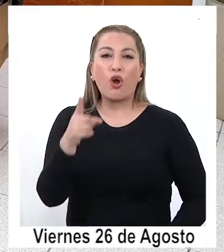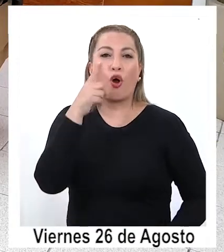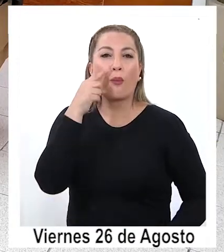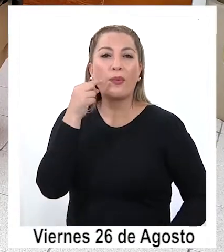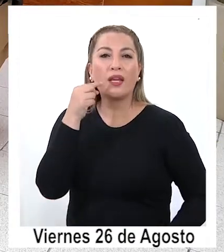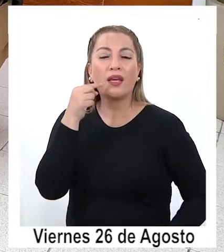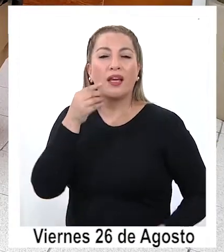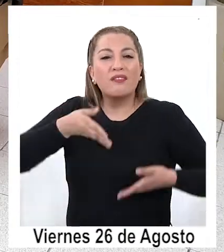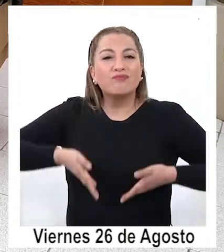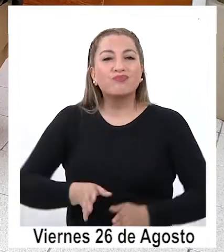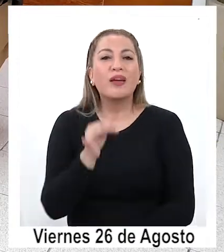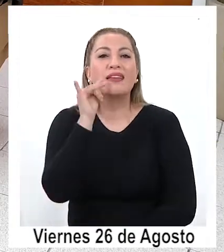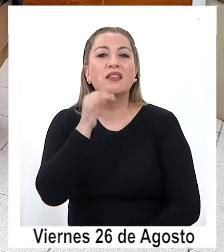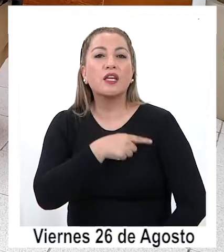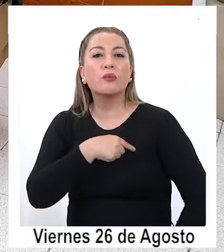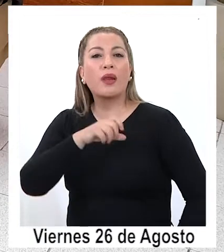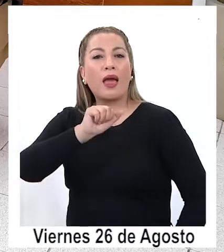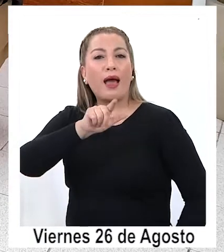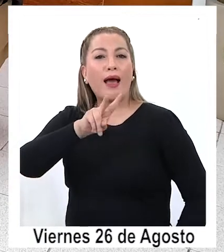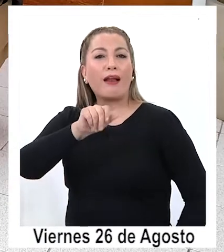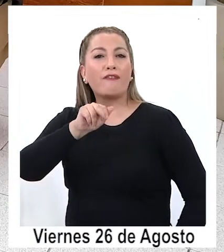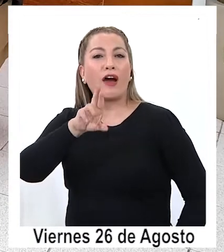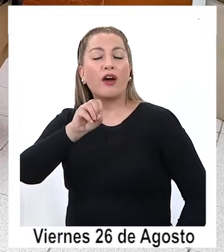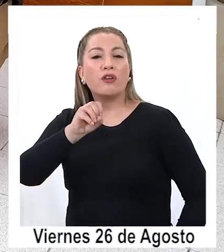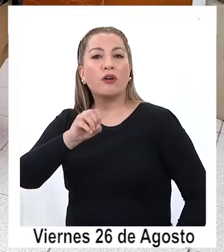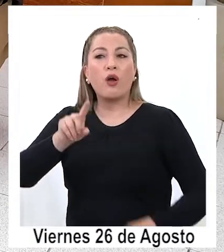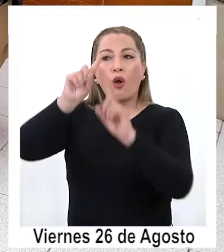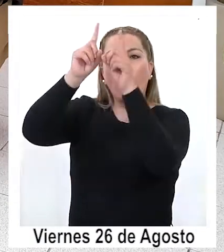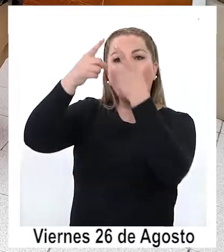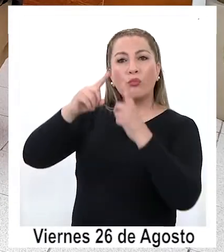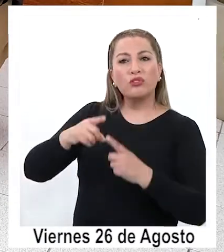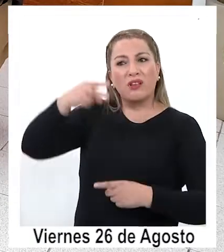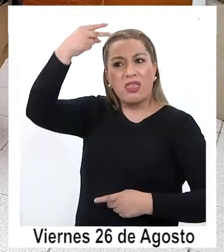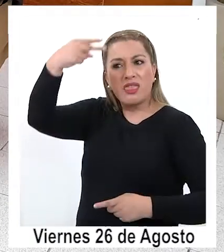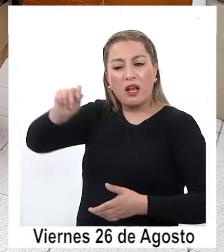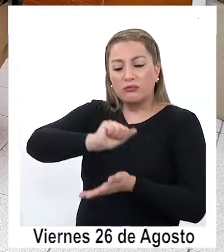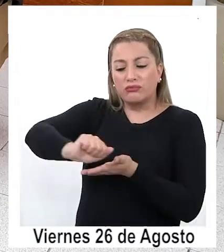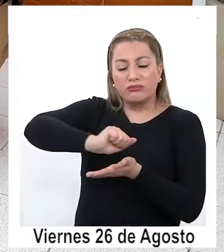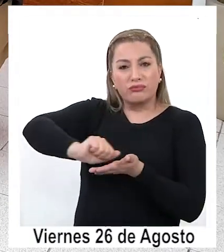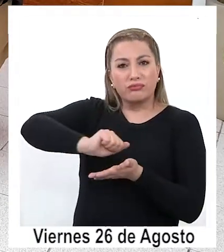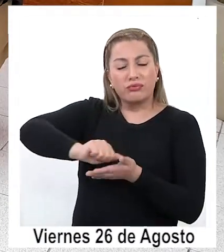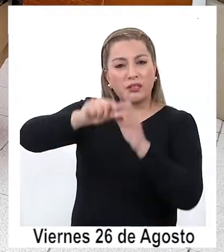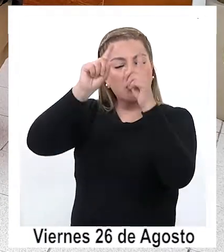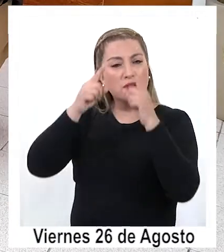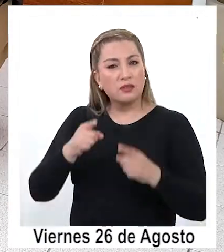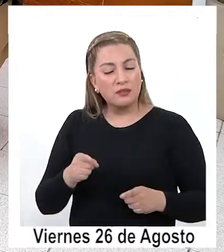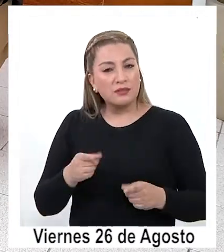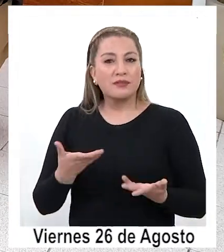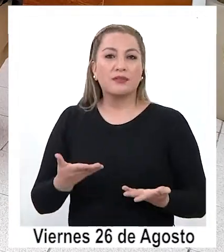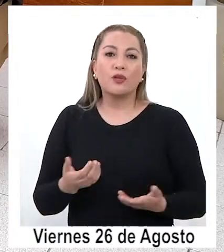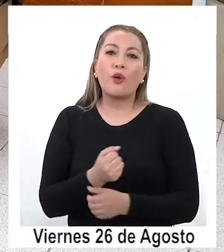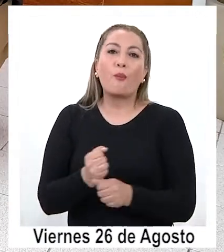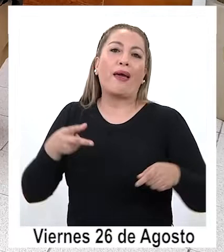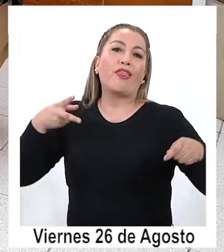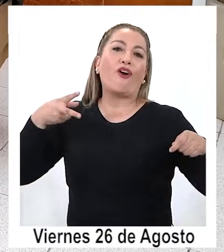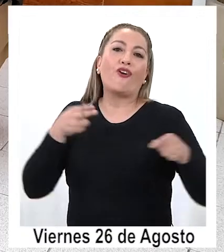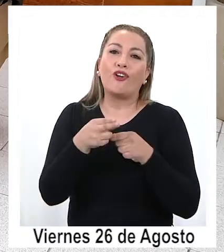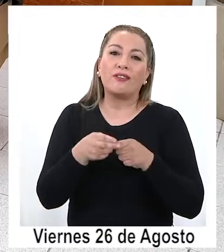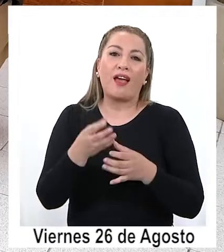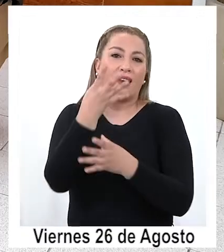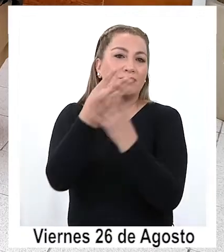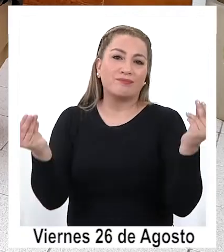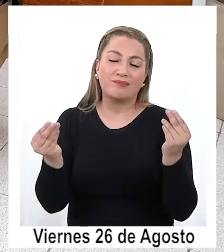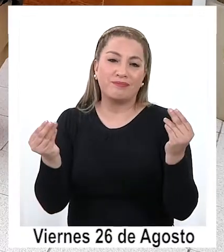con Álvaro que nos sorprende con una creación propia que se estrena en la región a partir de la orquesta no podemos cortar esa cadena